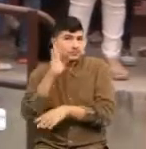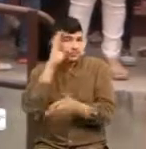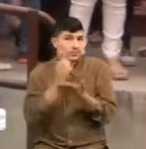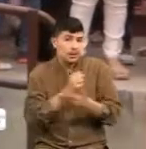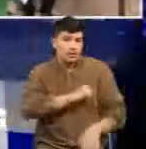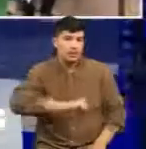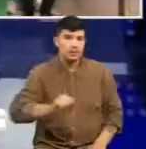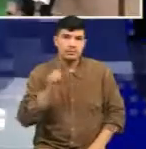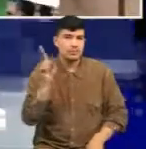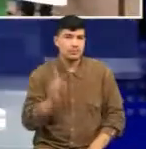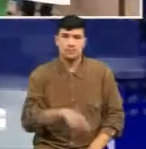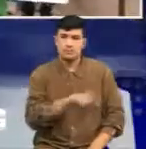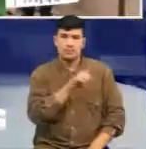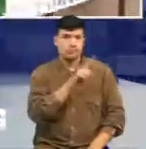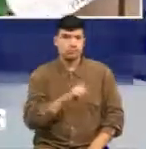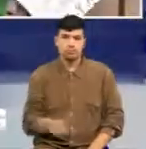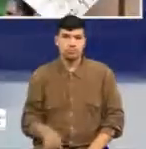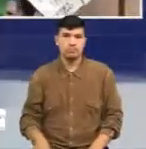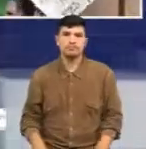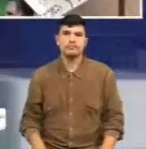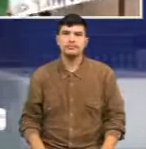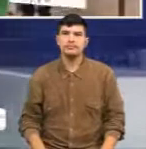derechos que no pueden ser vulnerados. Con la cámara de